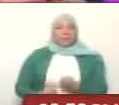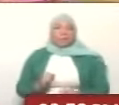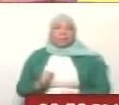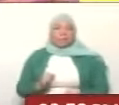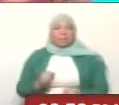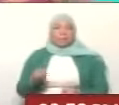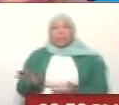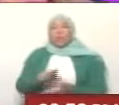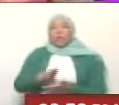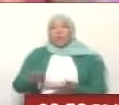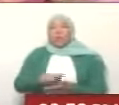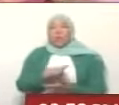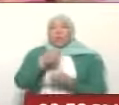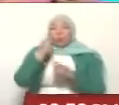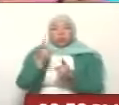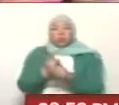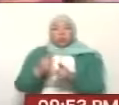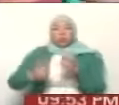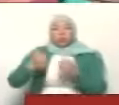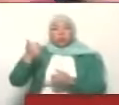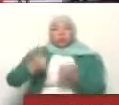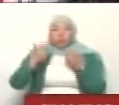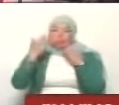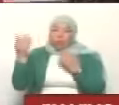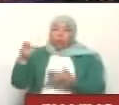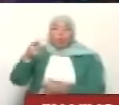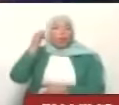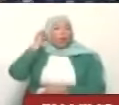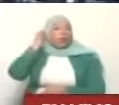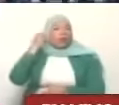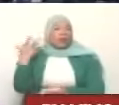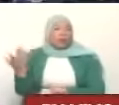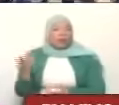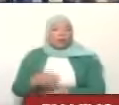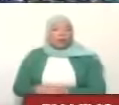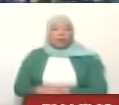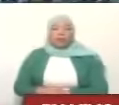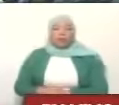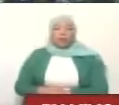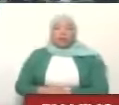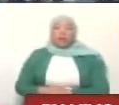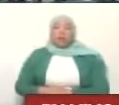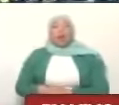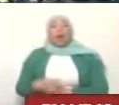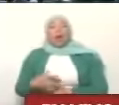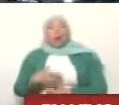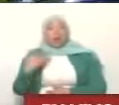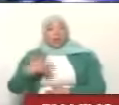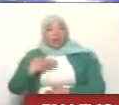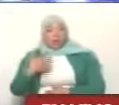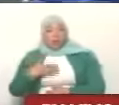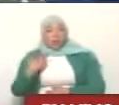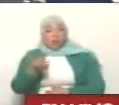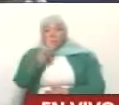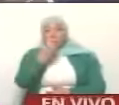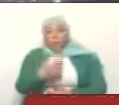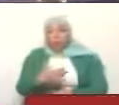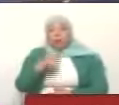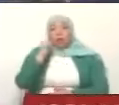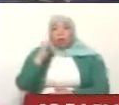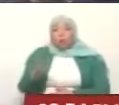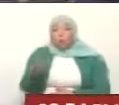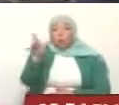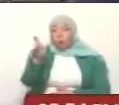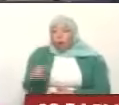cuántas campañas. ¿Qué dice Suso? ¡Suso! ¡Suso! No, de verdad que hay muchísima calidad en el